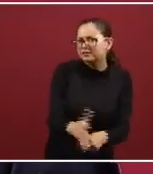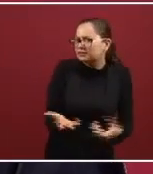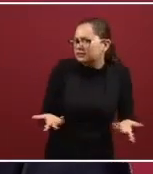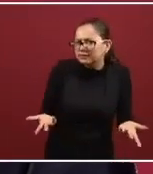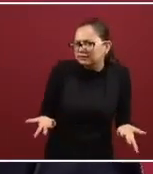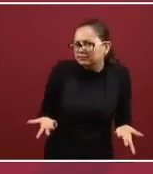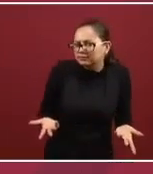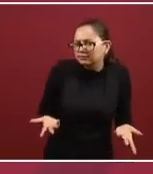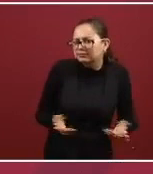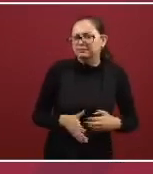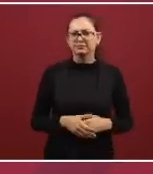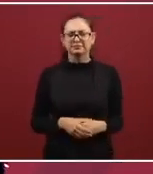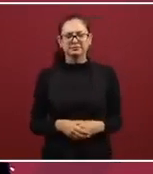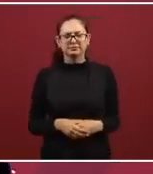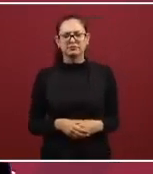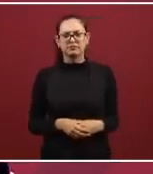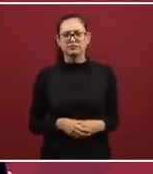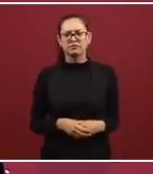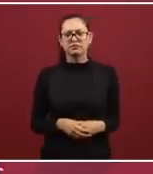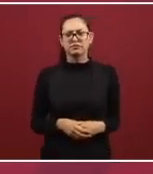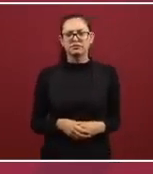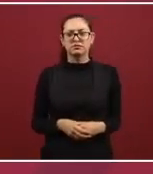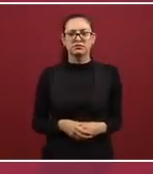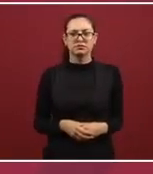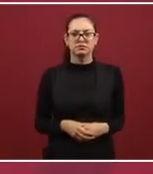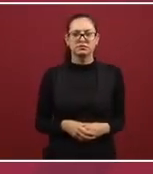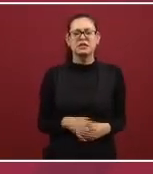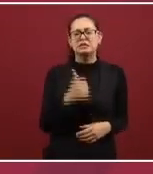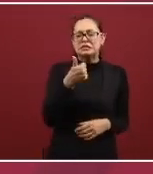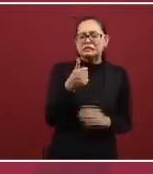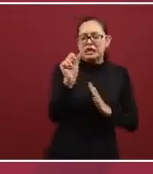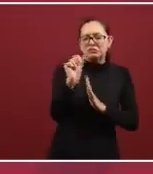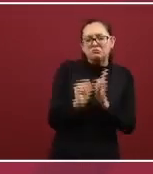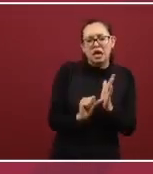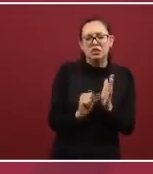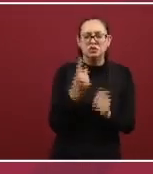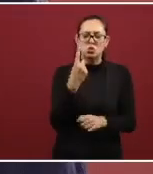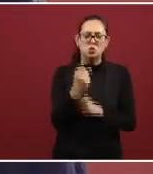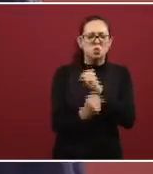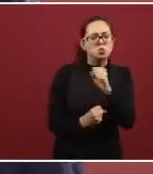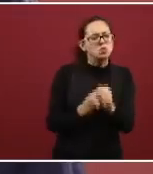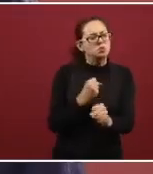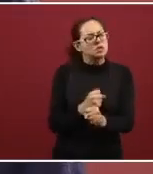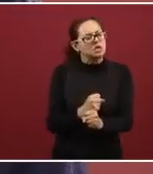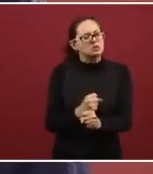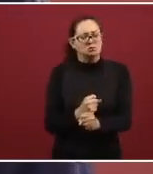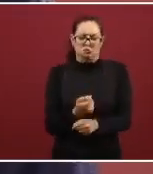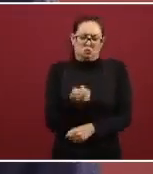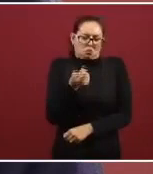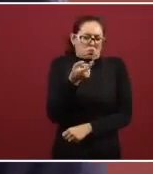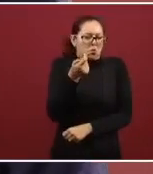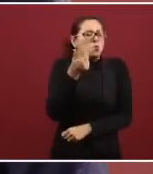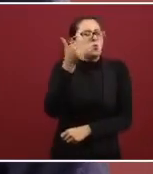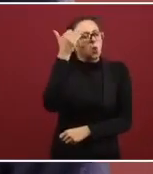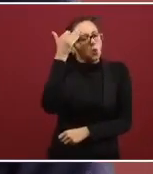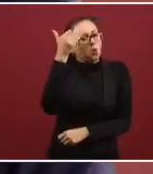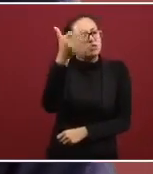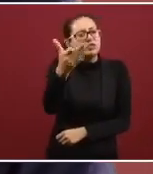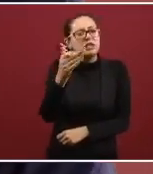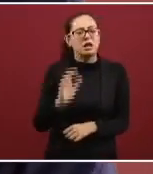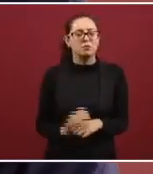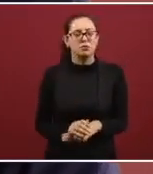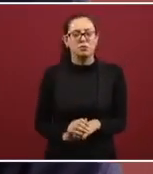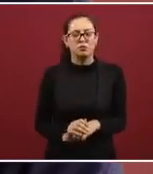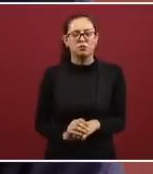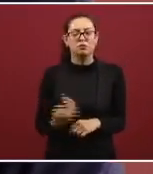Porque, pues, 6 meses, 1 año, y aún así yo acepto, pues, que en 1 año van a estar las